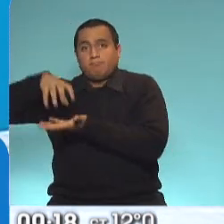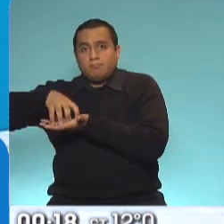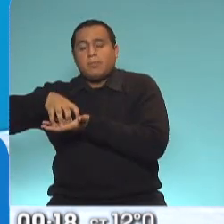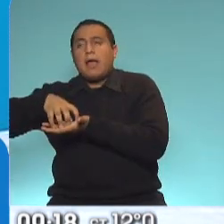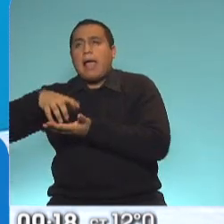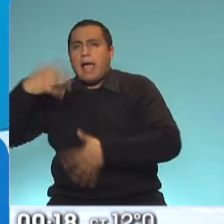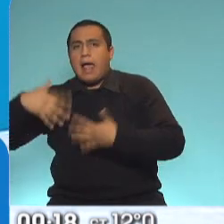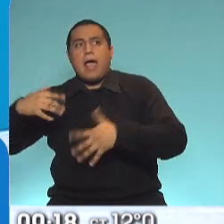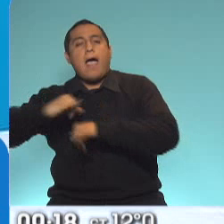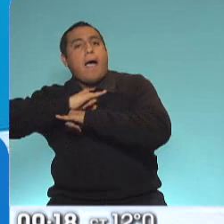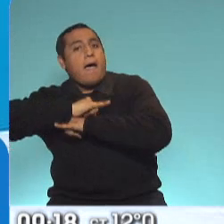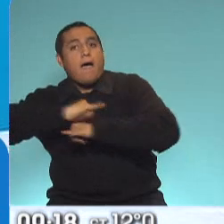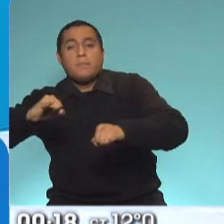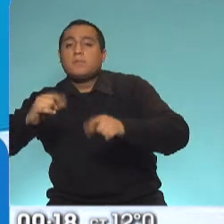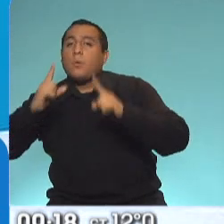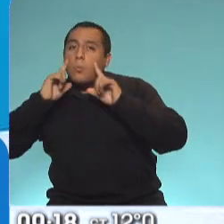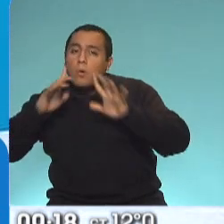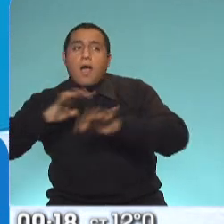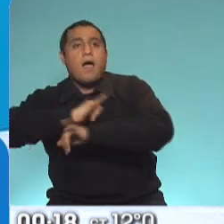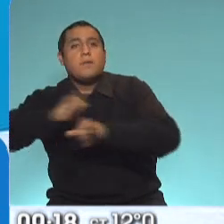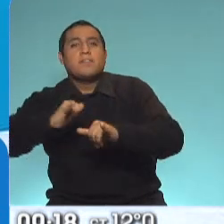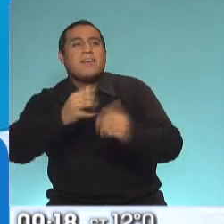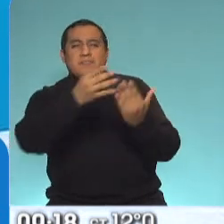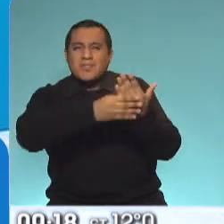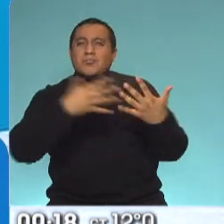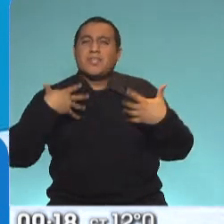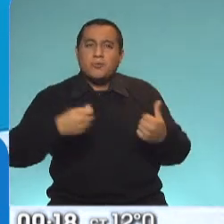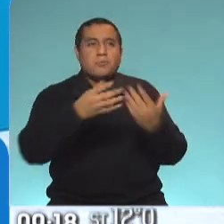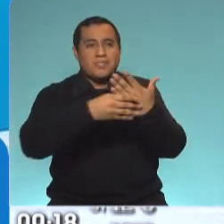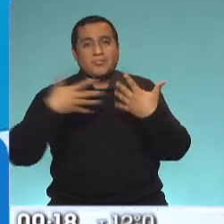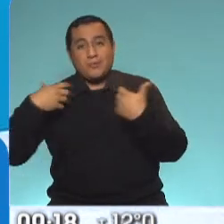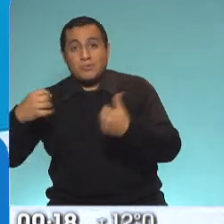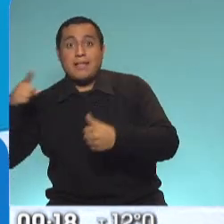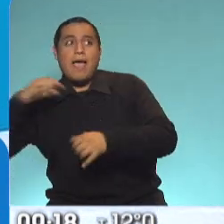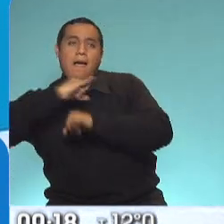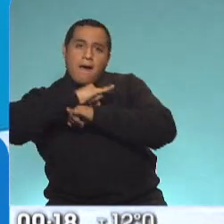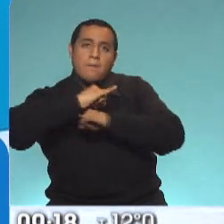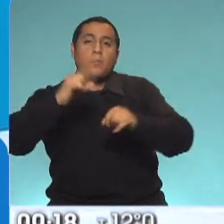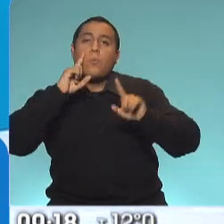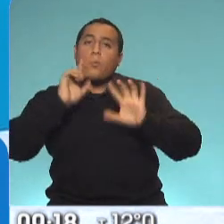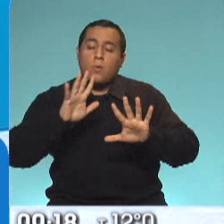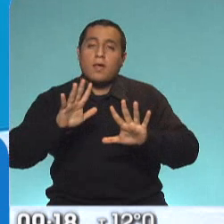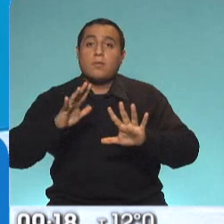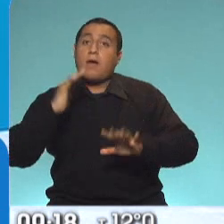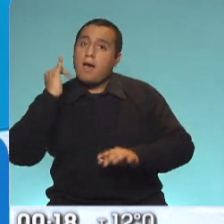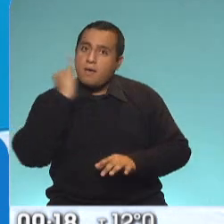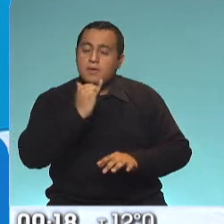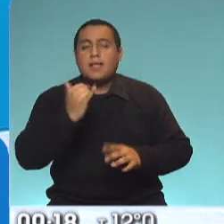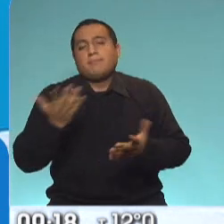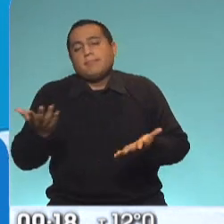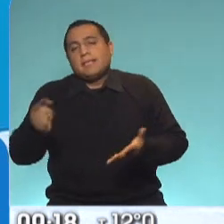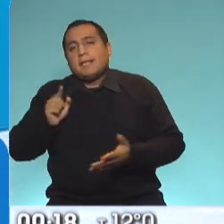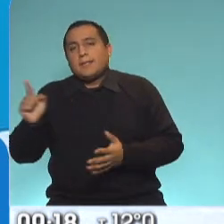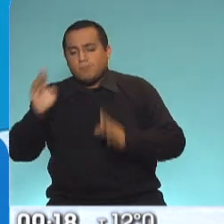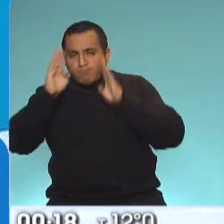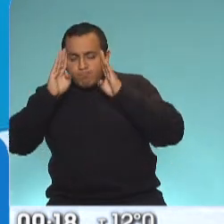una advertencia a los ministerios de salud de la necesidad de, si bien se concentran, porque es lógico,